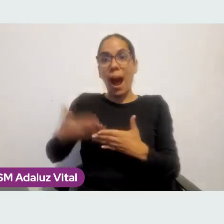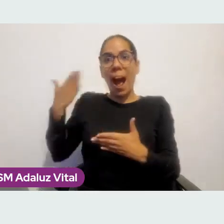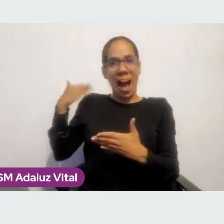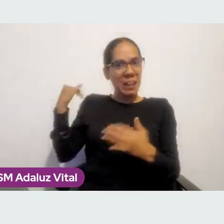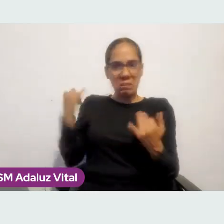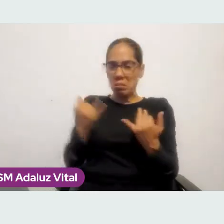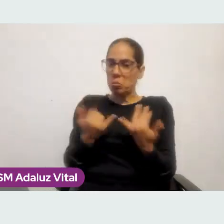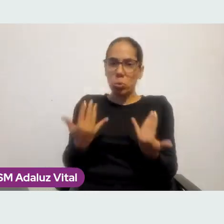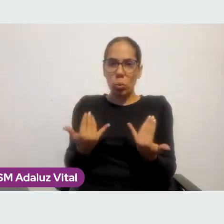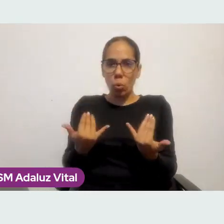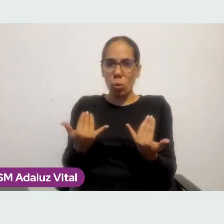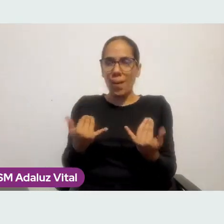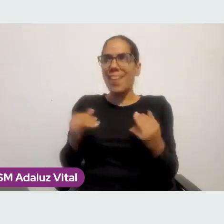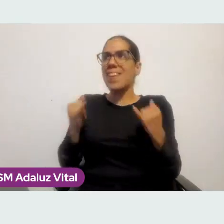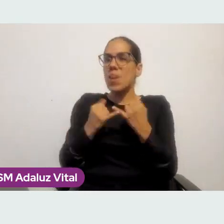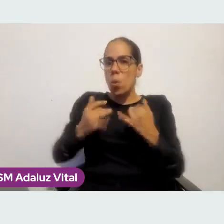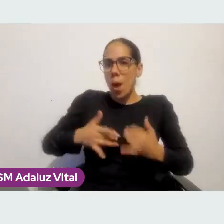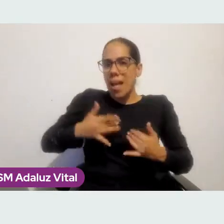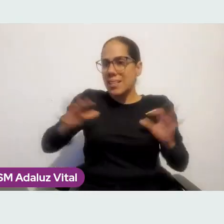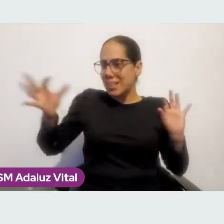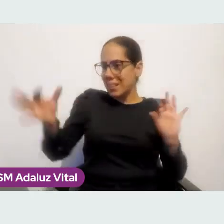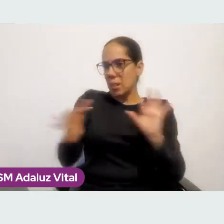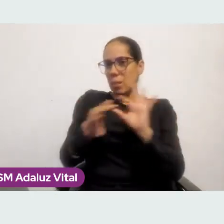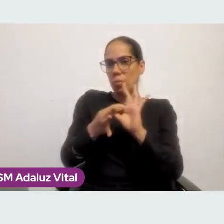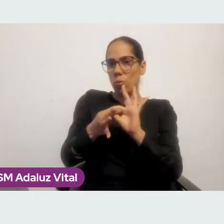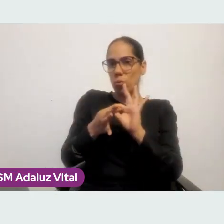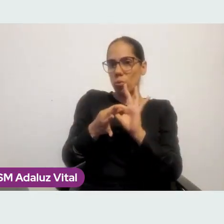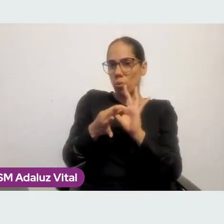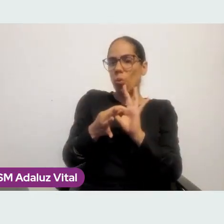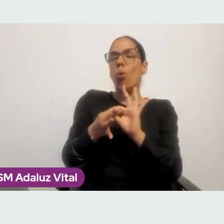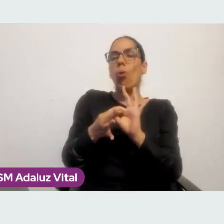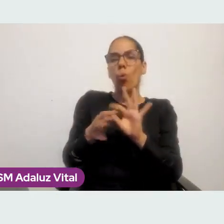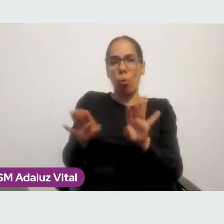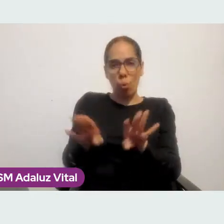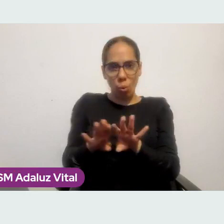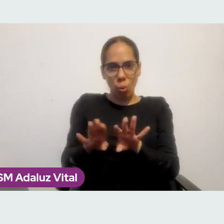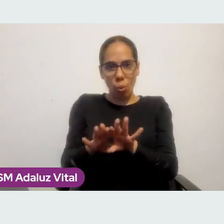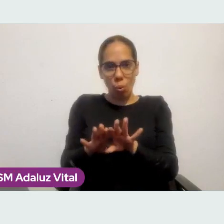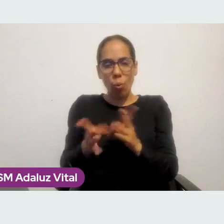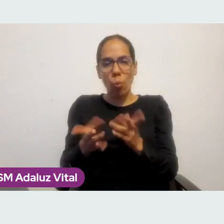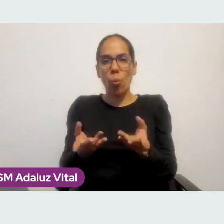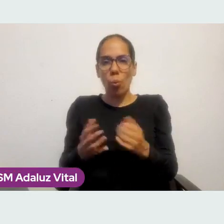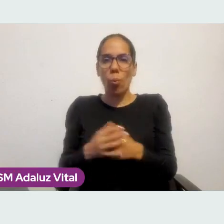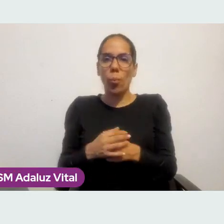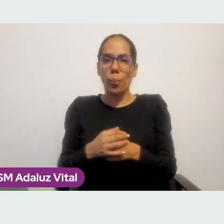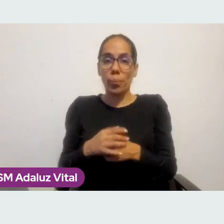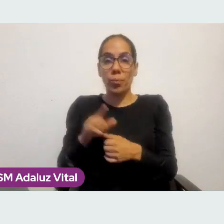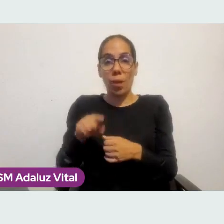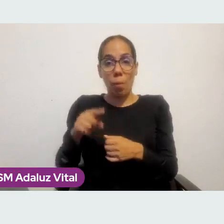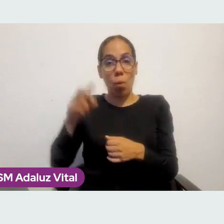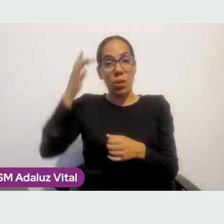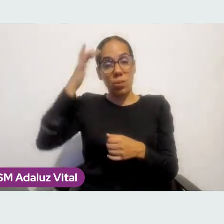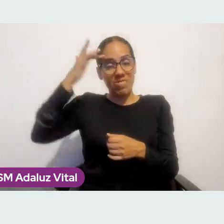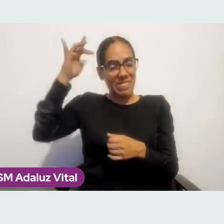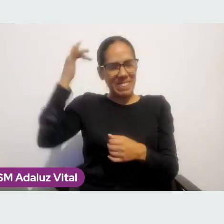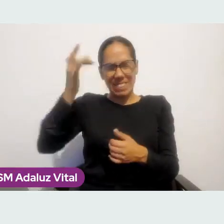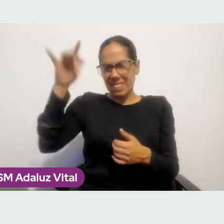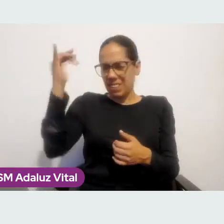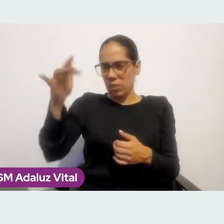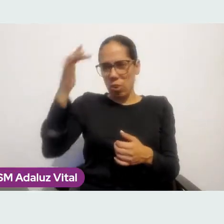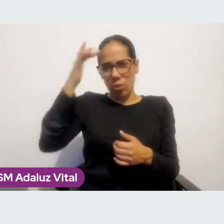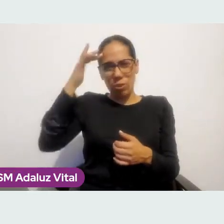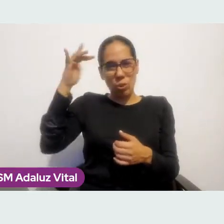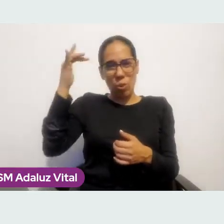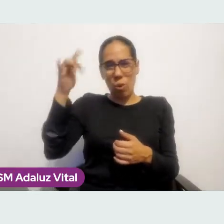de dirimir una serie de situaciones. Entonces, la gente que sufre de migraña, lo que hace es cuando se